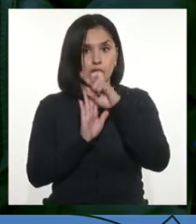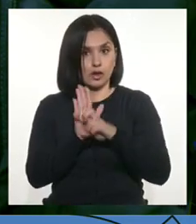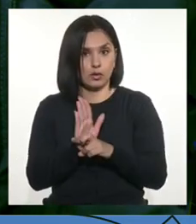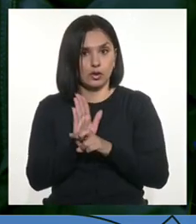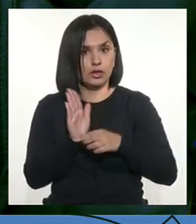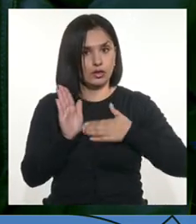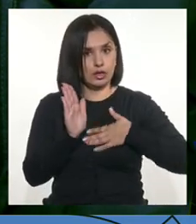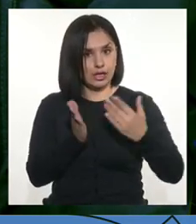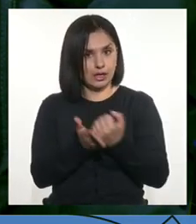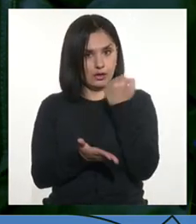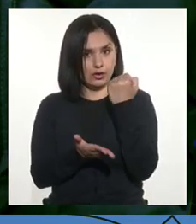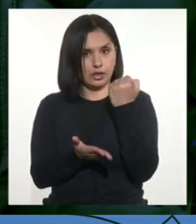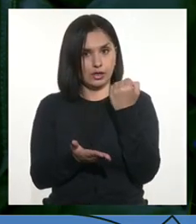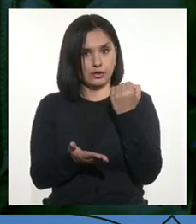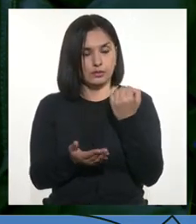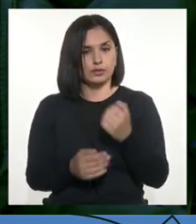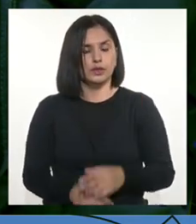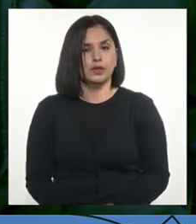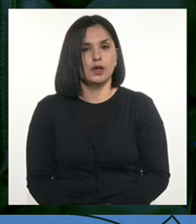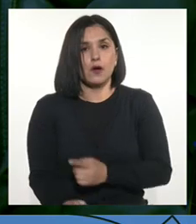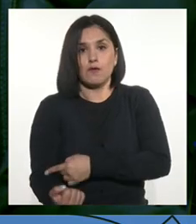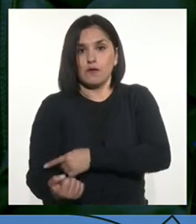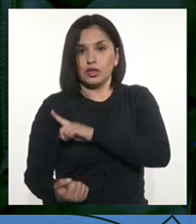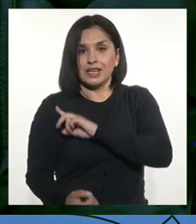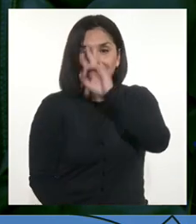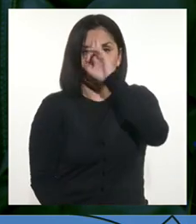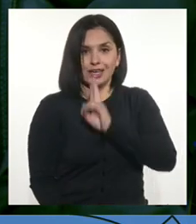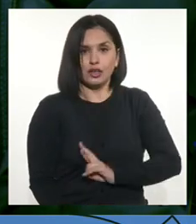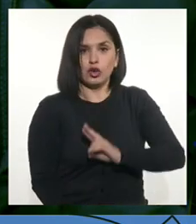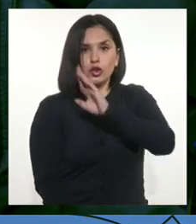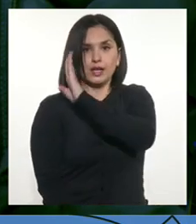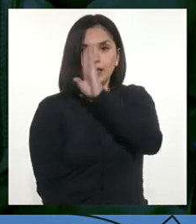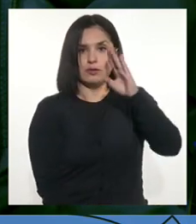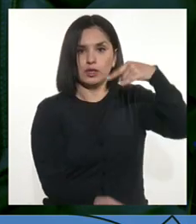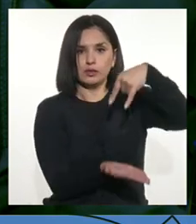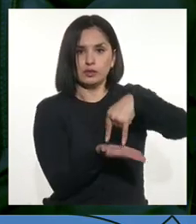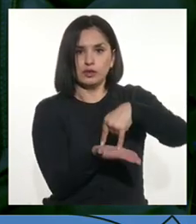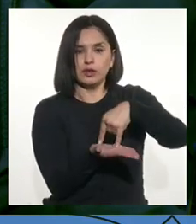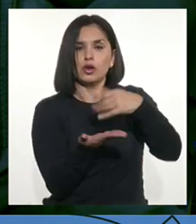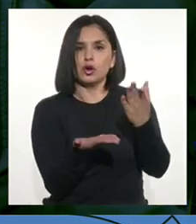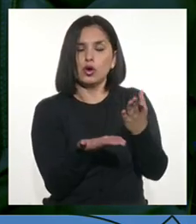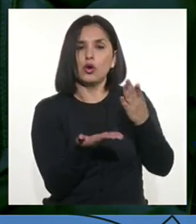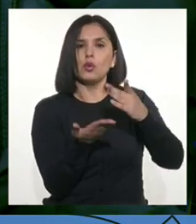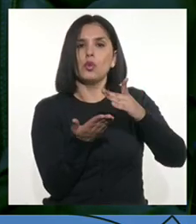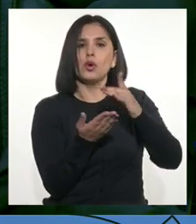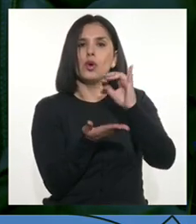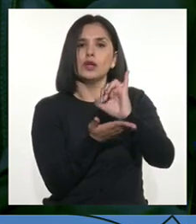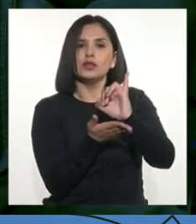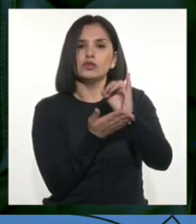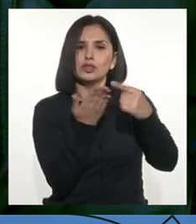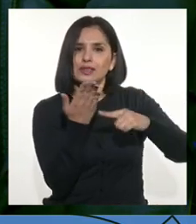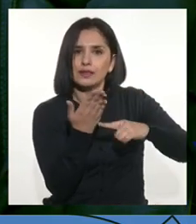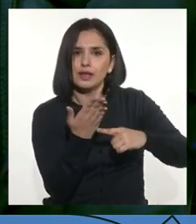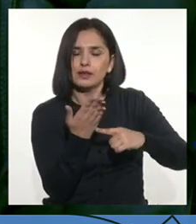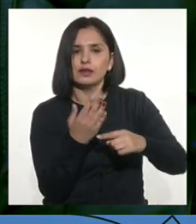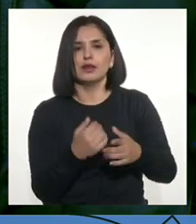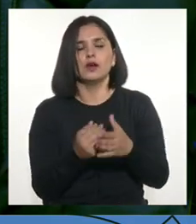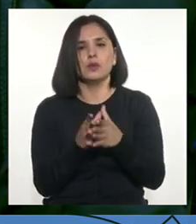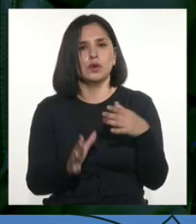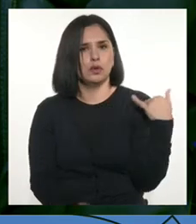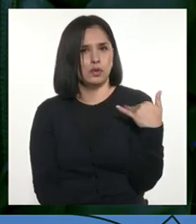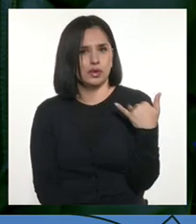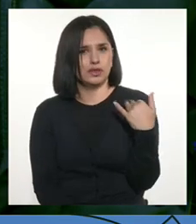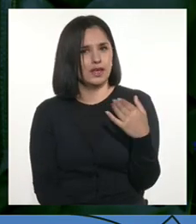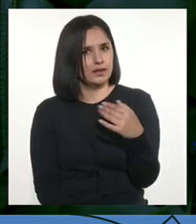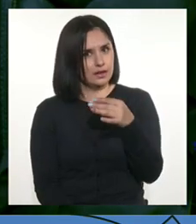busca potenciar el rol de la biblioteca nacional como órgano técnico es importante destacar